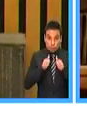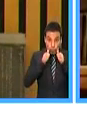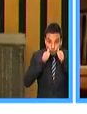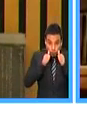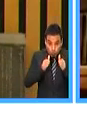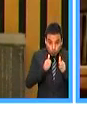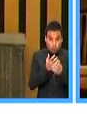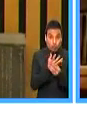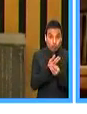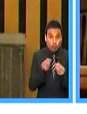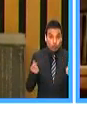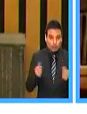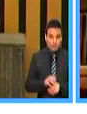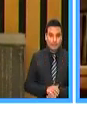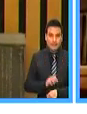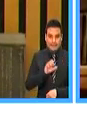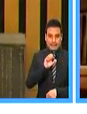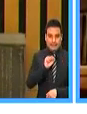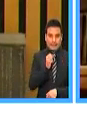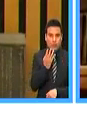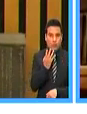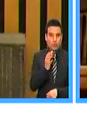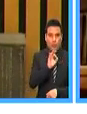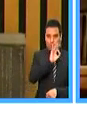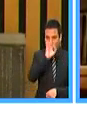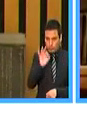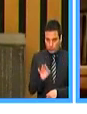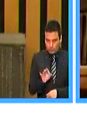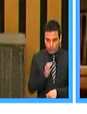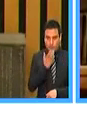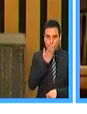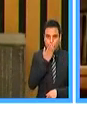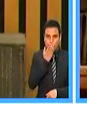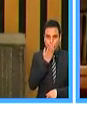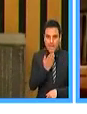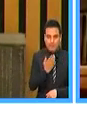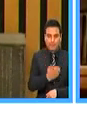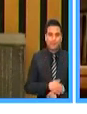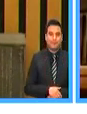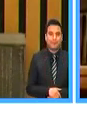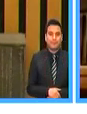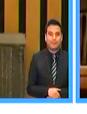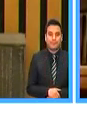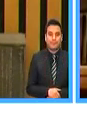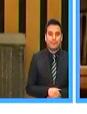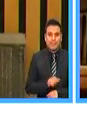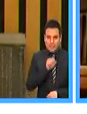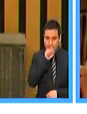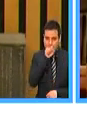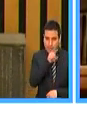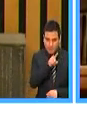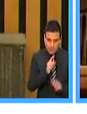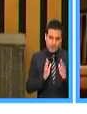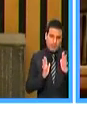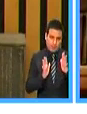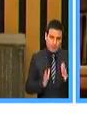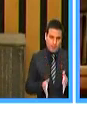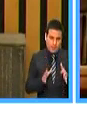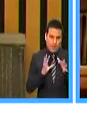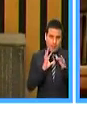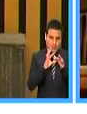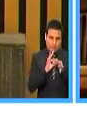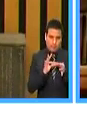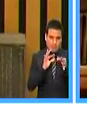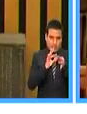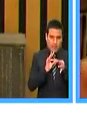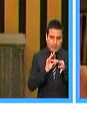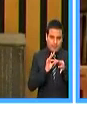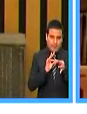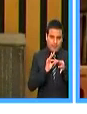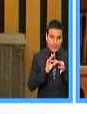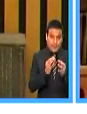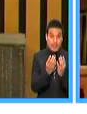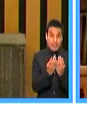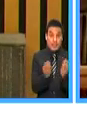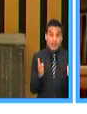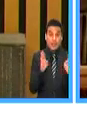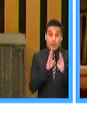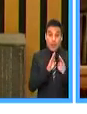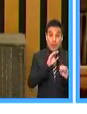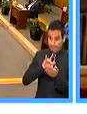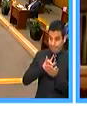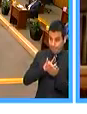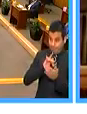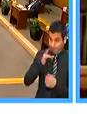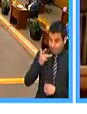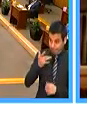local, los que compitieron para la alcaldía más pequeña, para la presidencia municipal más aislada